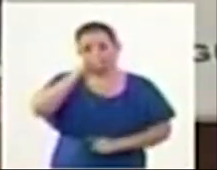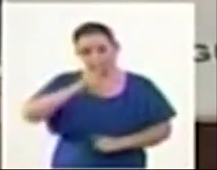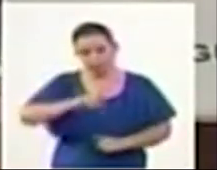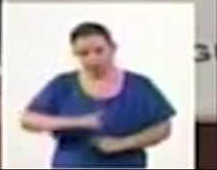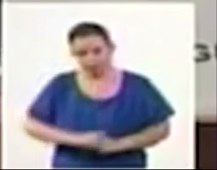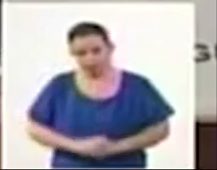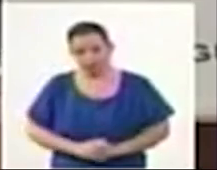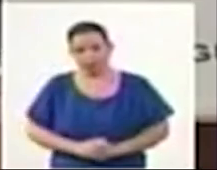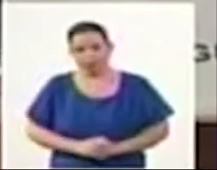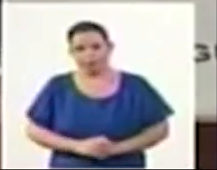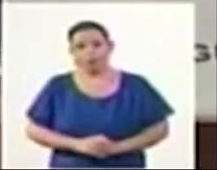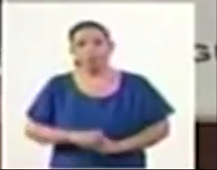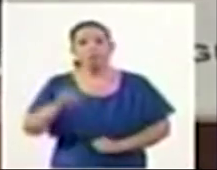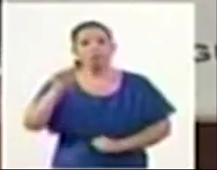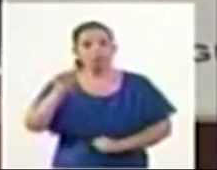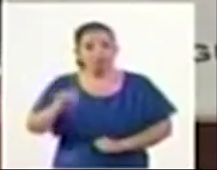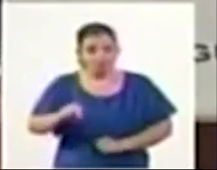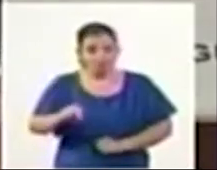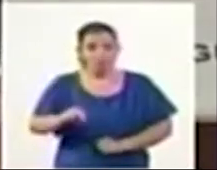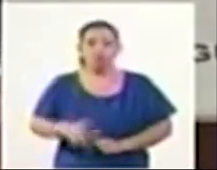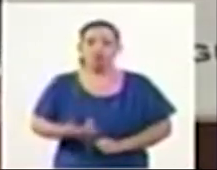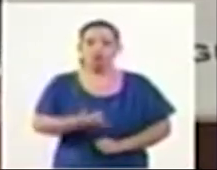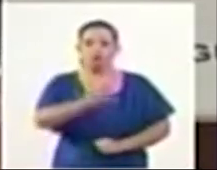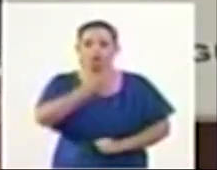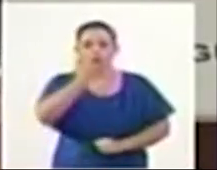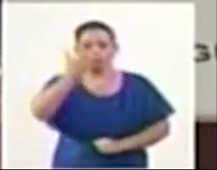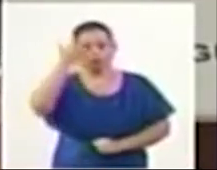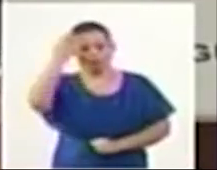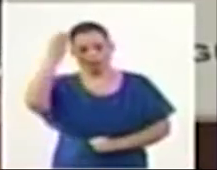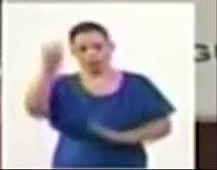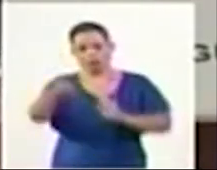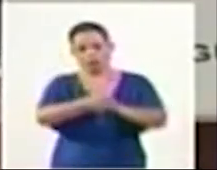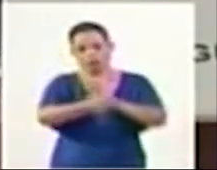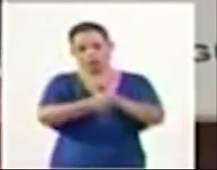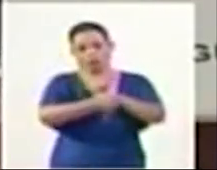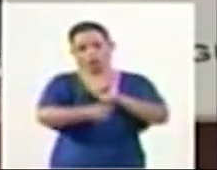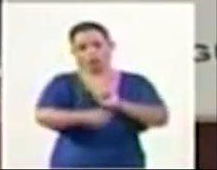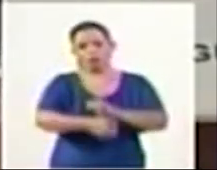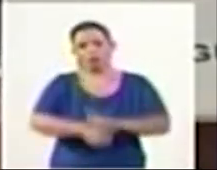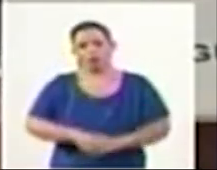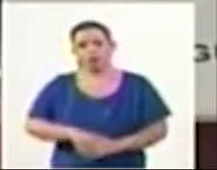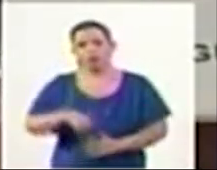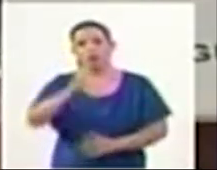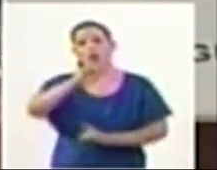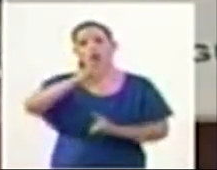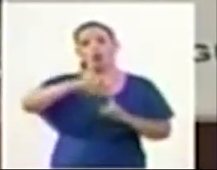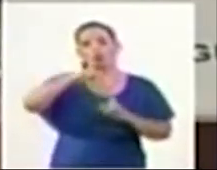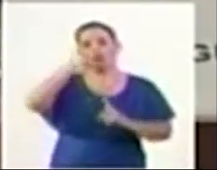Ha practicado el terrorismo de Estado, la OTAN. Para Noticias 12, Gabriela Solórzano.